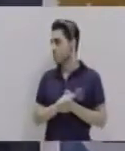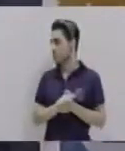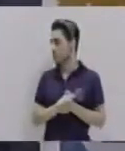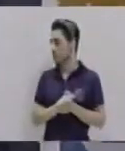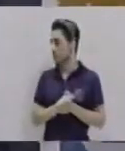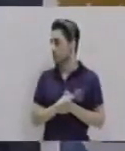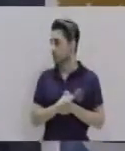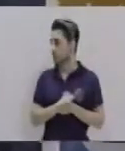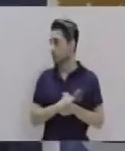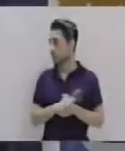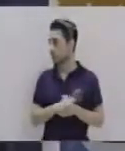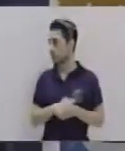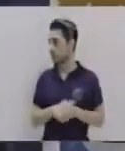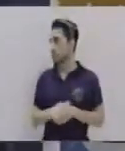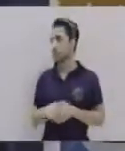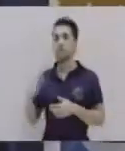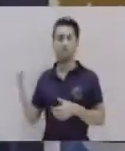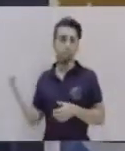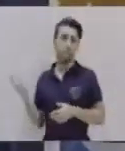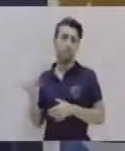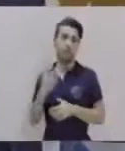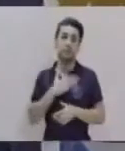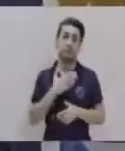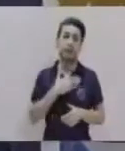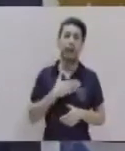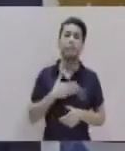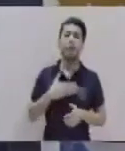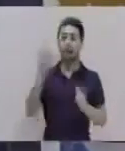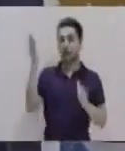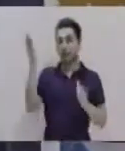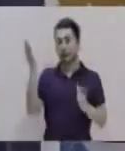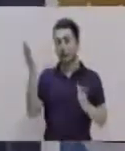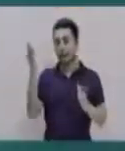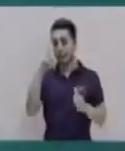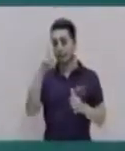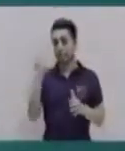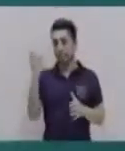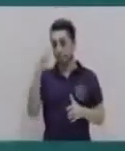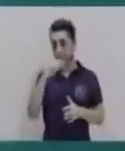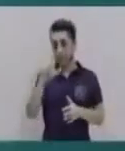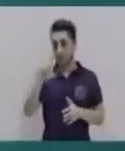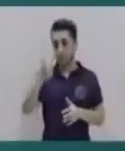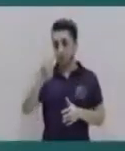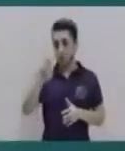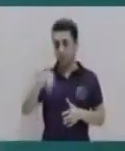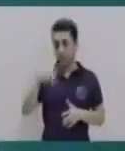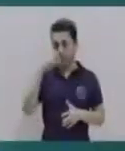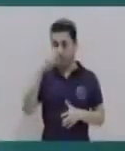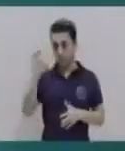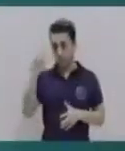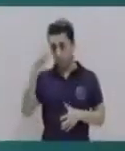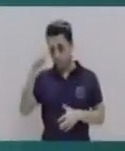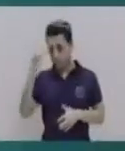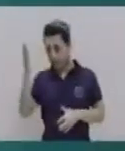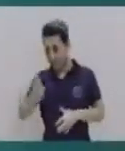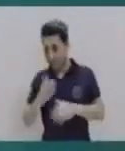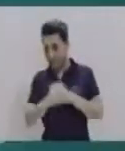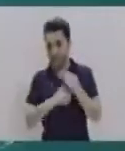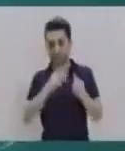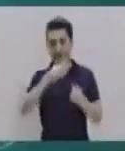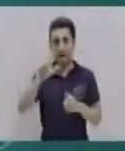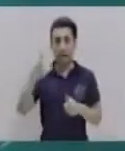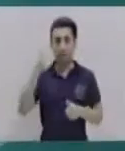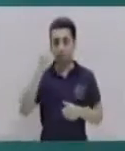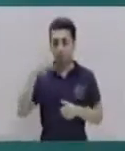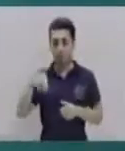Esto se le llaman descuentos en fracciones. Por eso es que las operaciones combinadas de números enteros